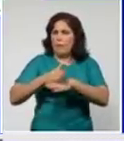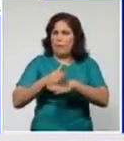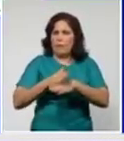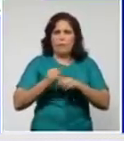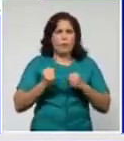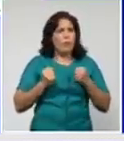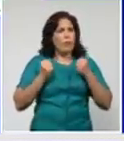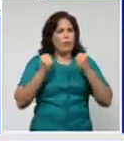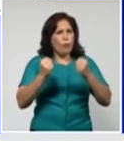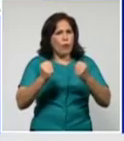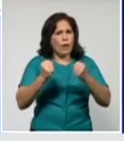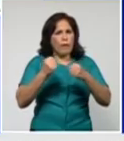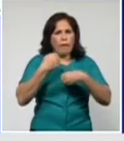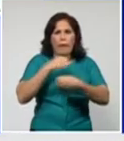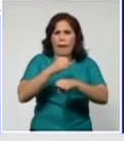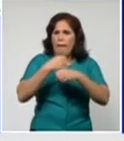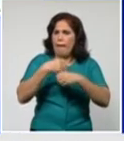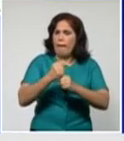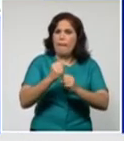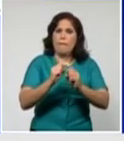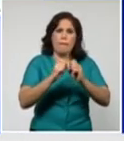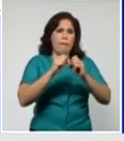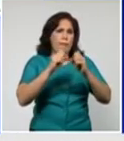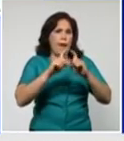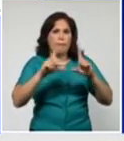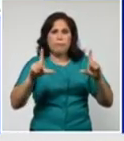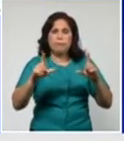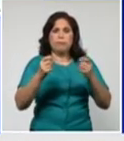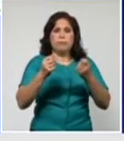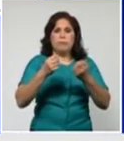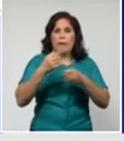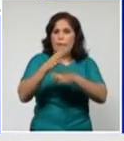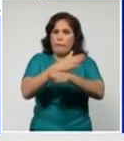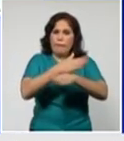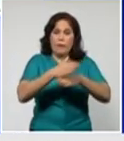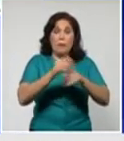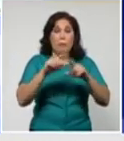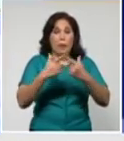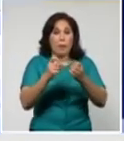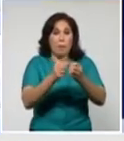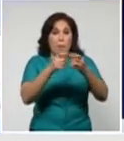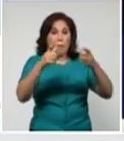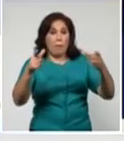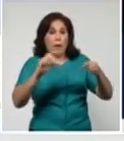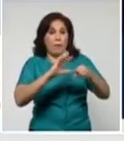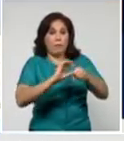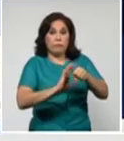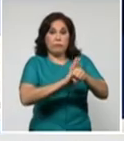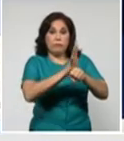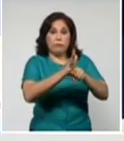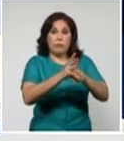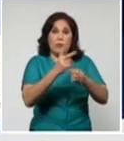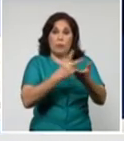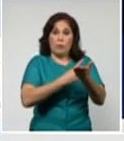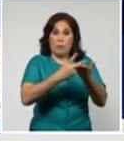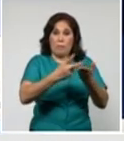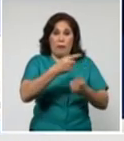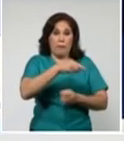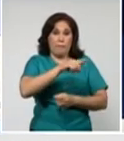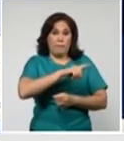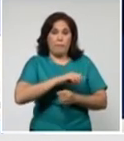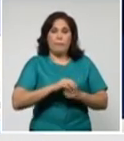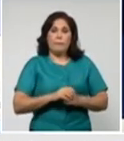intensiva. Sin embargo, el mayor número de casos confirmados en los últimos 15 días, pues